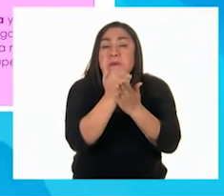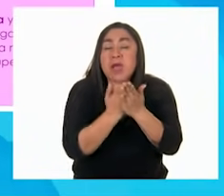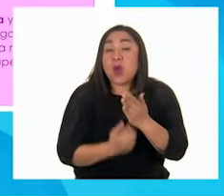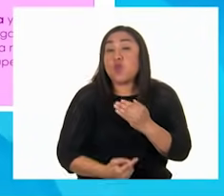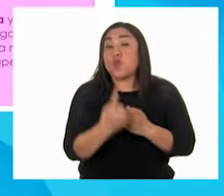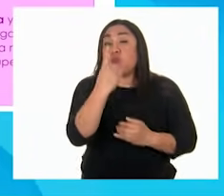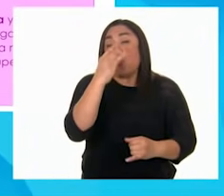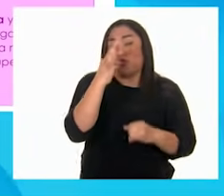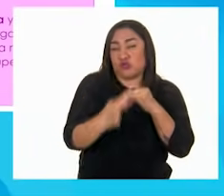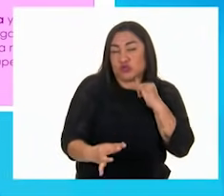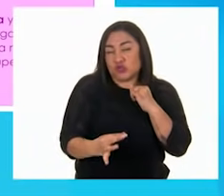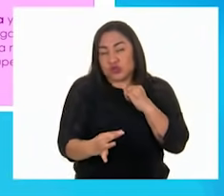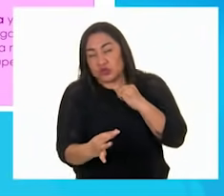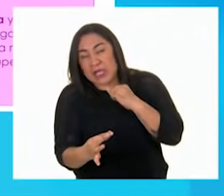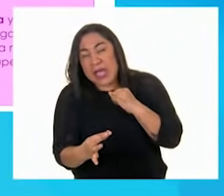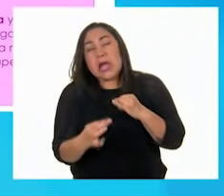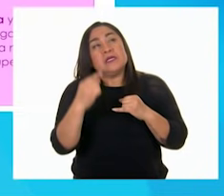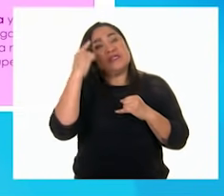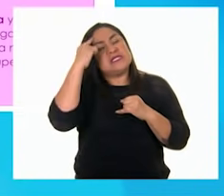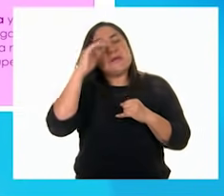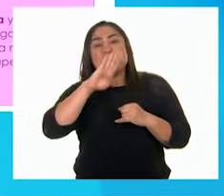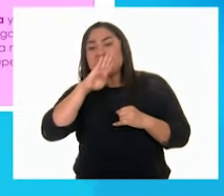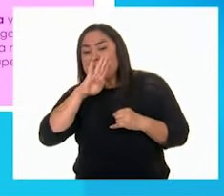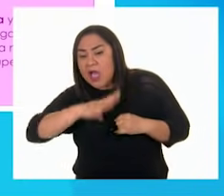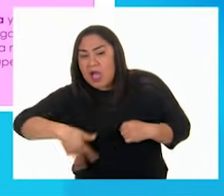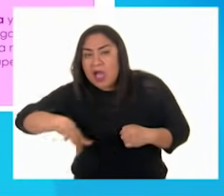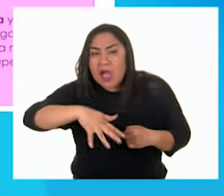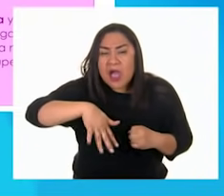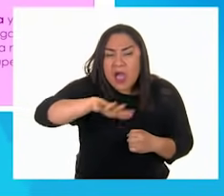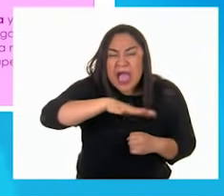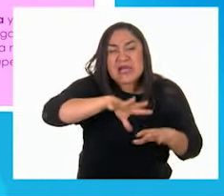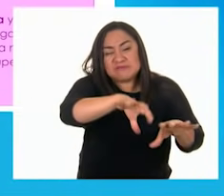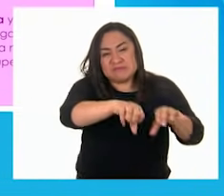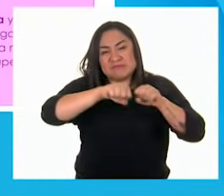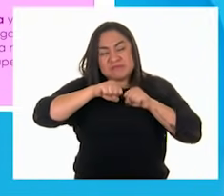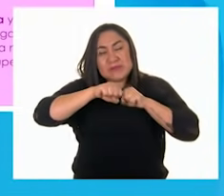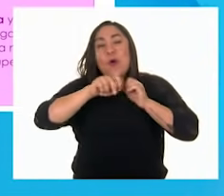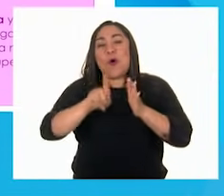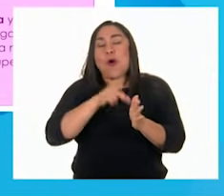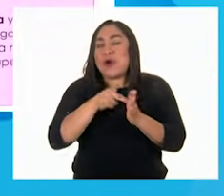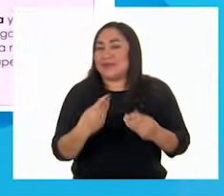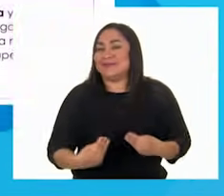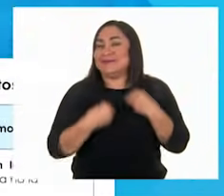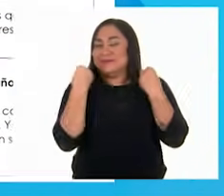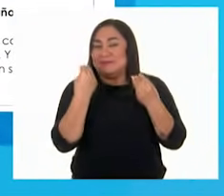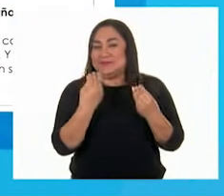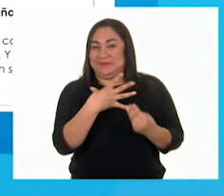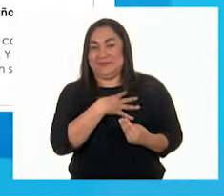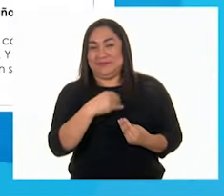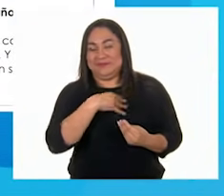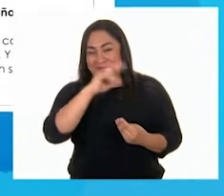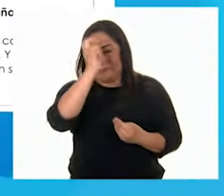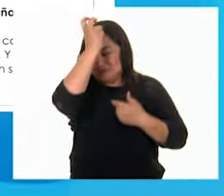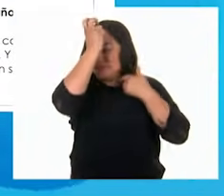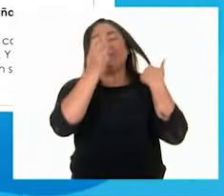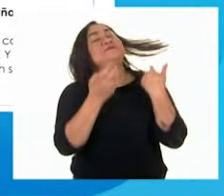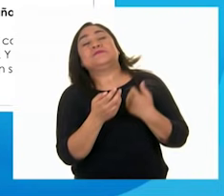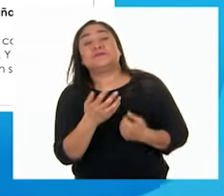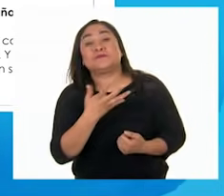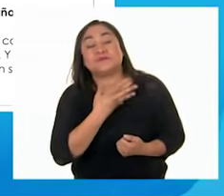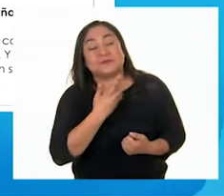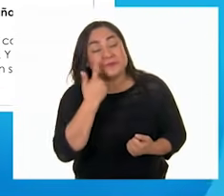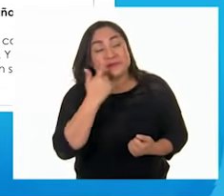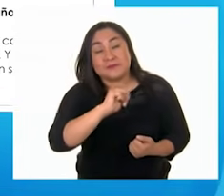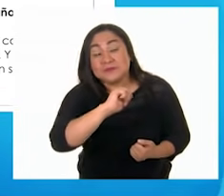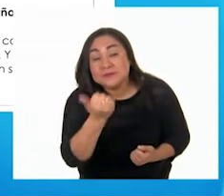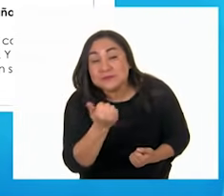busca y aprovecha que duerme para recuperar a sus hijas. ¡Wow! ¡Qué buena observación! ¡Ay, hay más! Ahora, ajá, muy